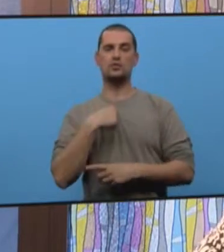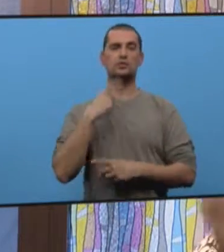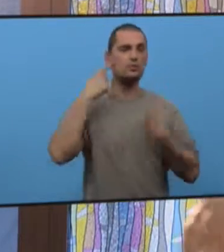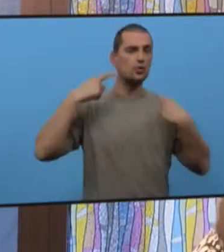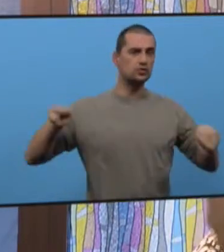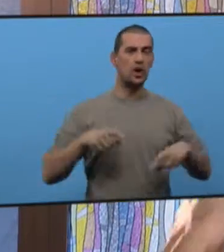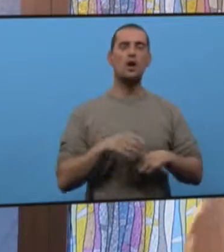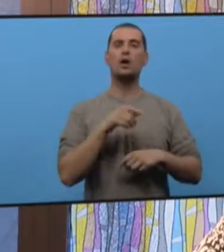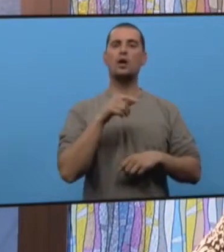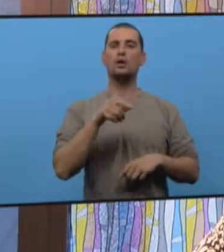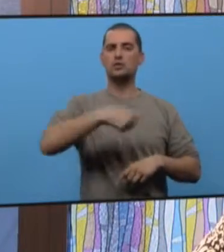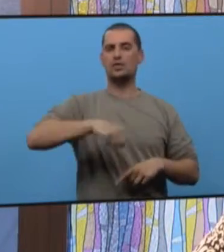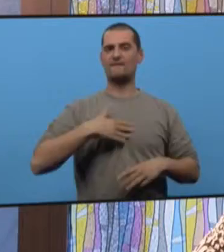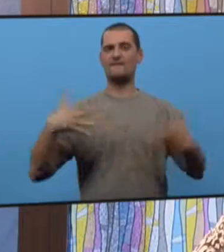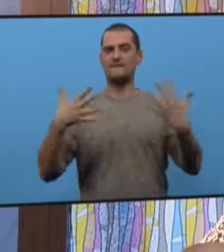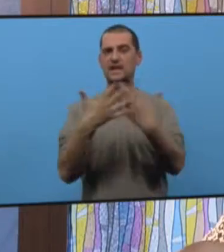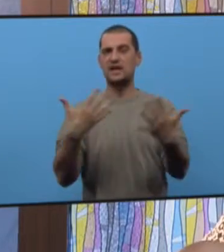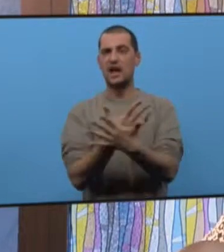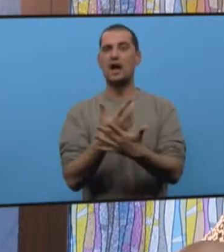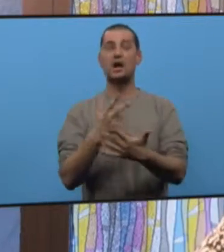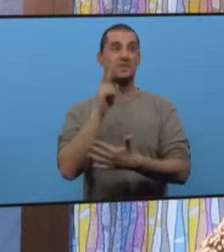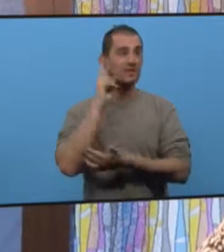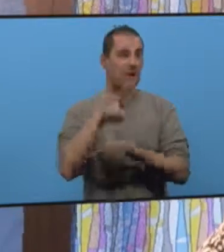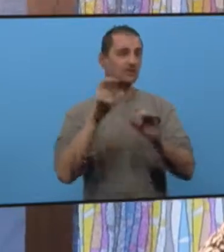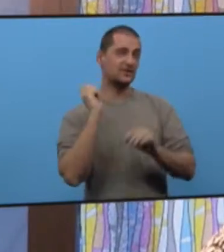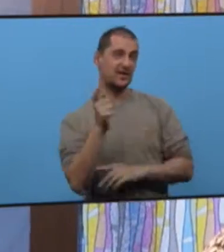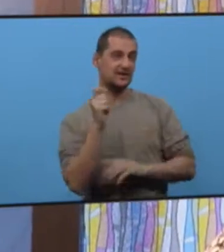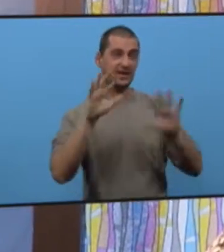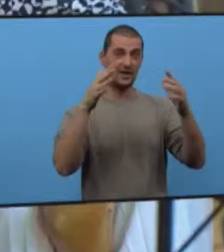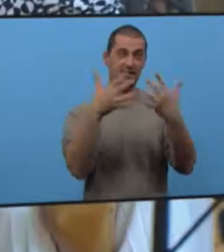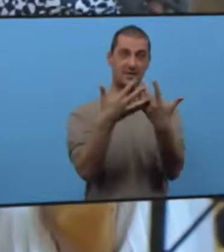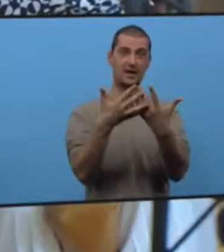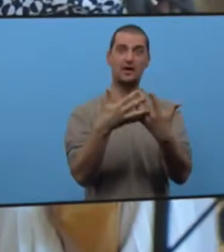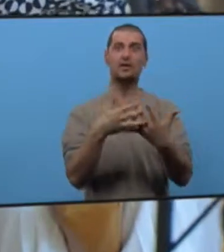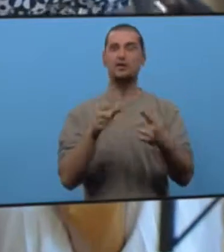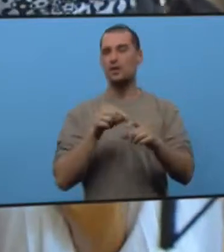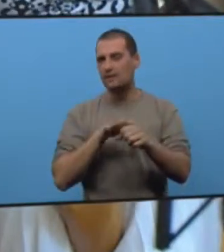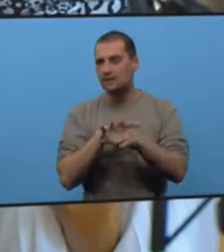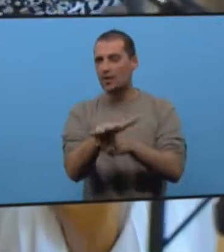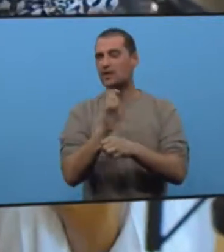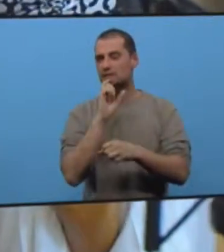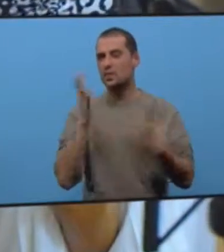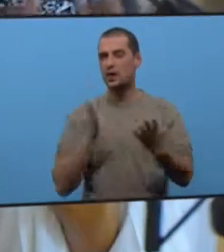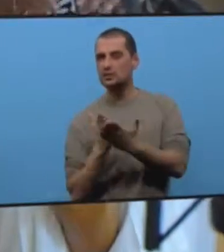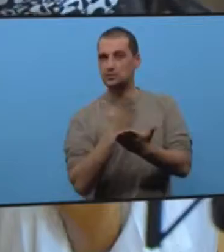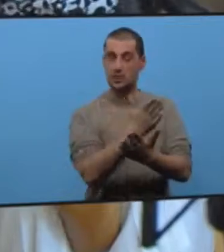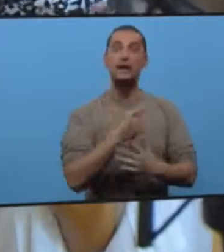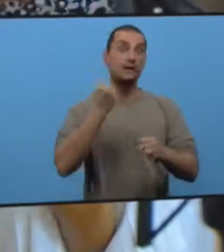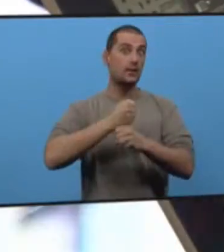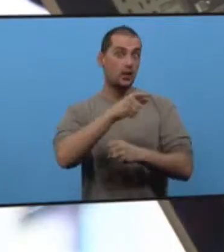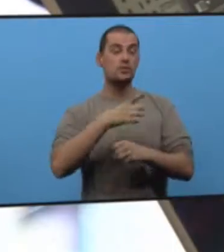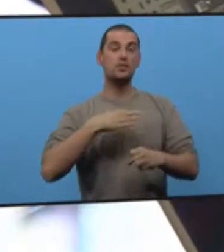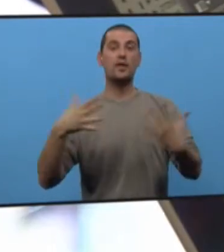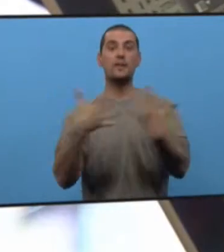unha mistura polo que nos gusta de ver por internet, polas influencias da música. Un traballo que permitirá mesturar estes